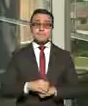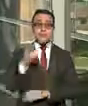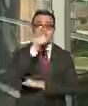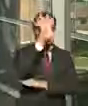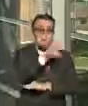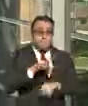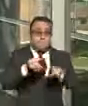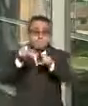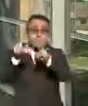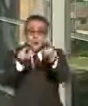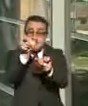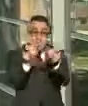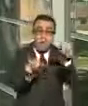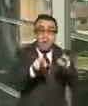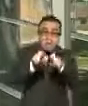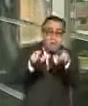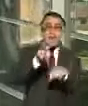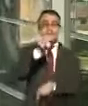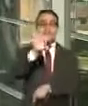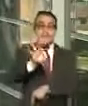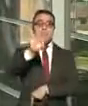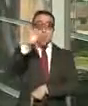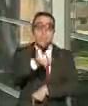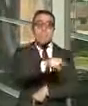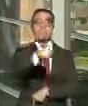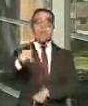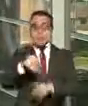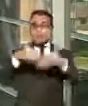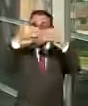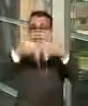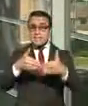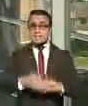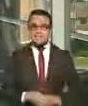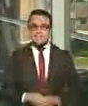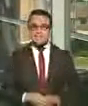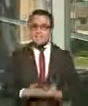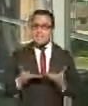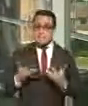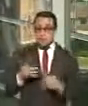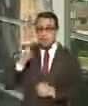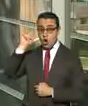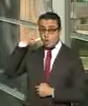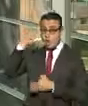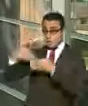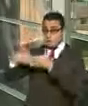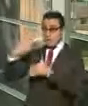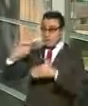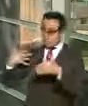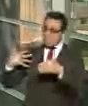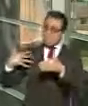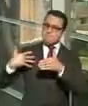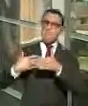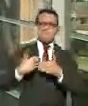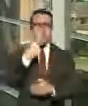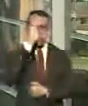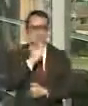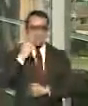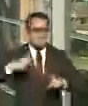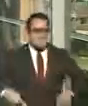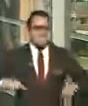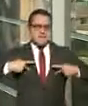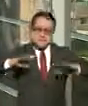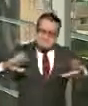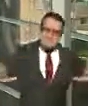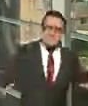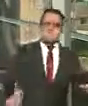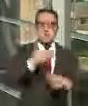población tiene algún tipo de discapacidad. Por esto, desde el principio nuestro gobierno nos comprometimos a mejorar su calidad de vida y